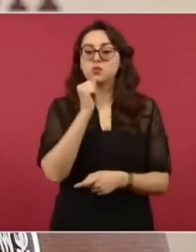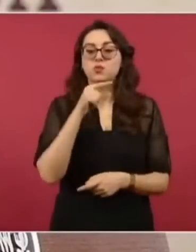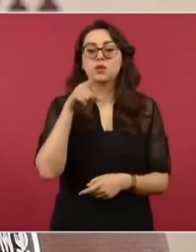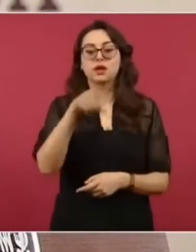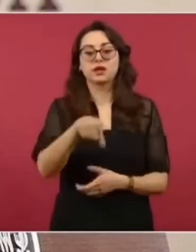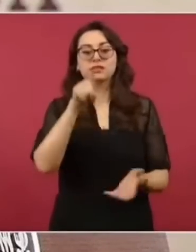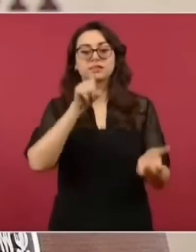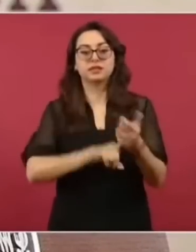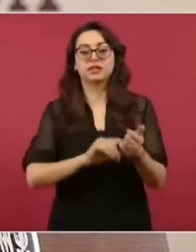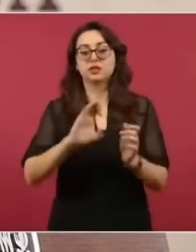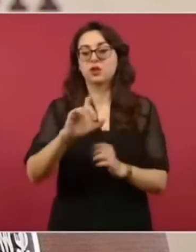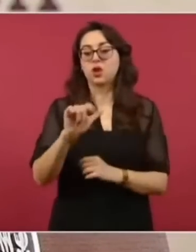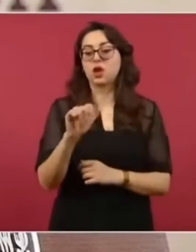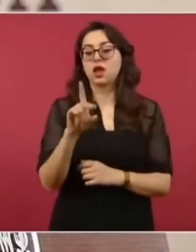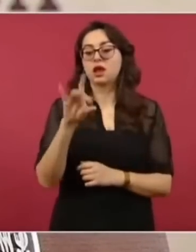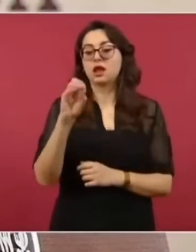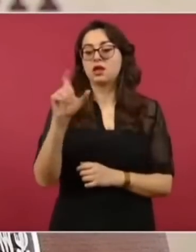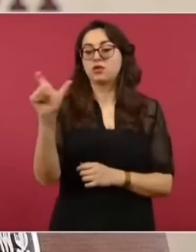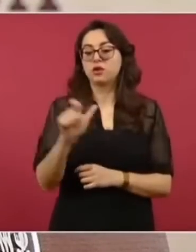Corrupción ingresos por más de